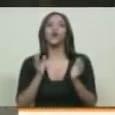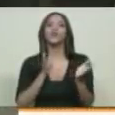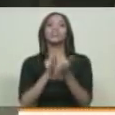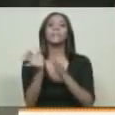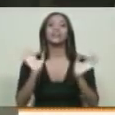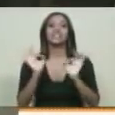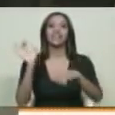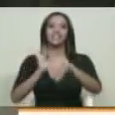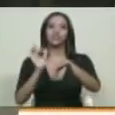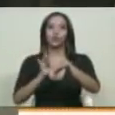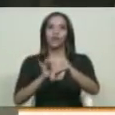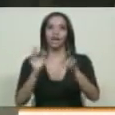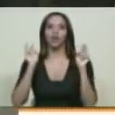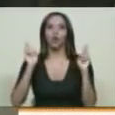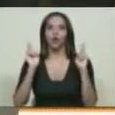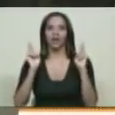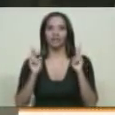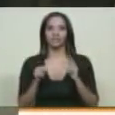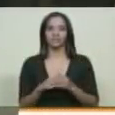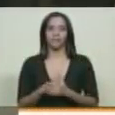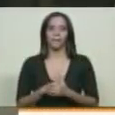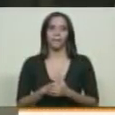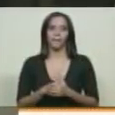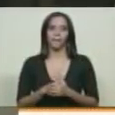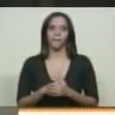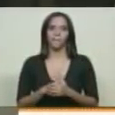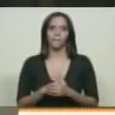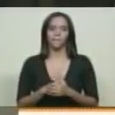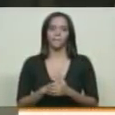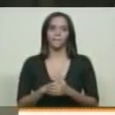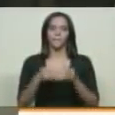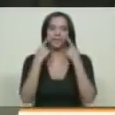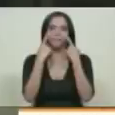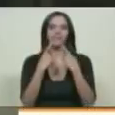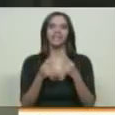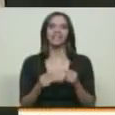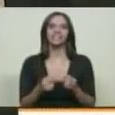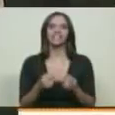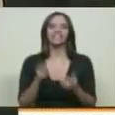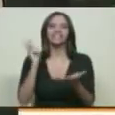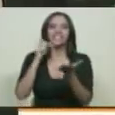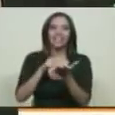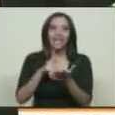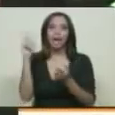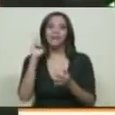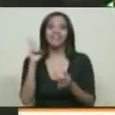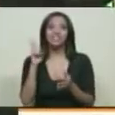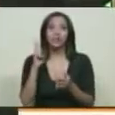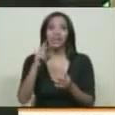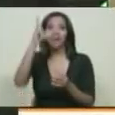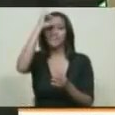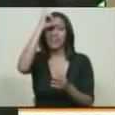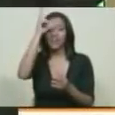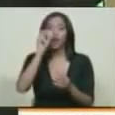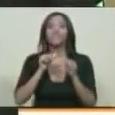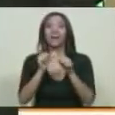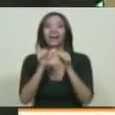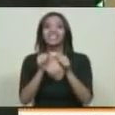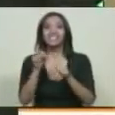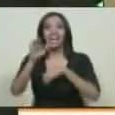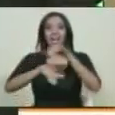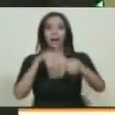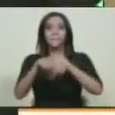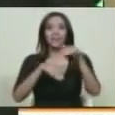ya. Mira, no está nada claro. Mira, Agustín, ¿te quedas en Venezuela? ¿Te quedas en Chichiriviche? ¿Vas a seguir yendo a las